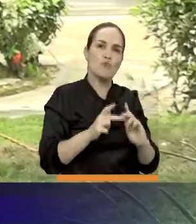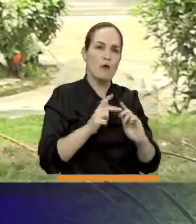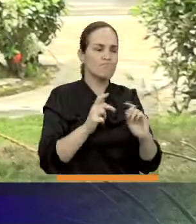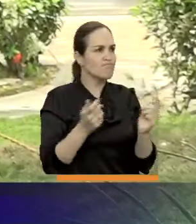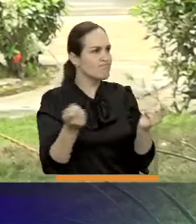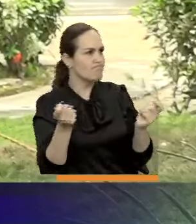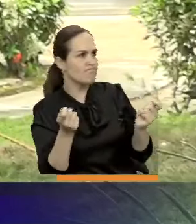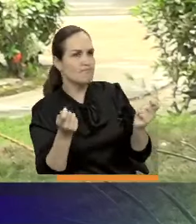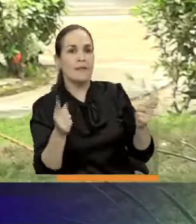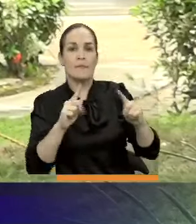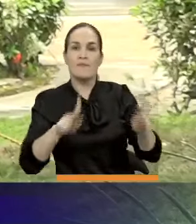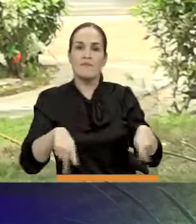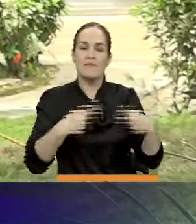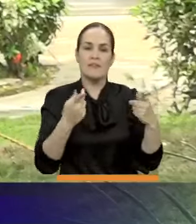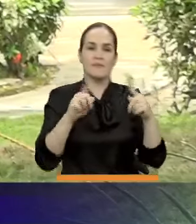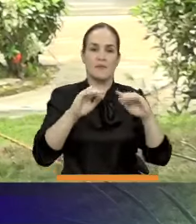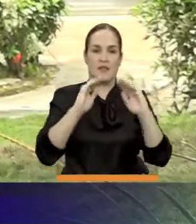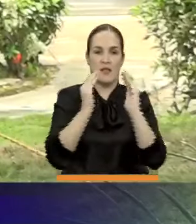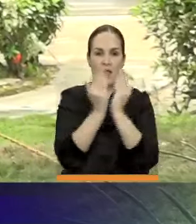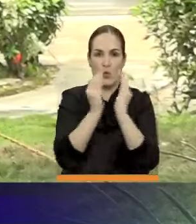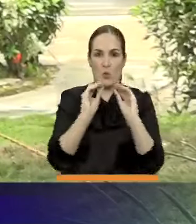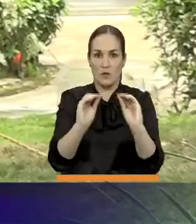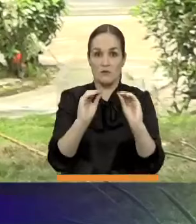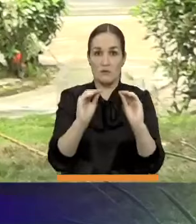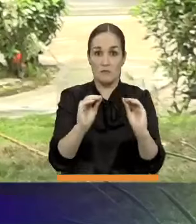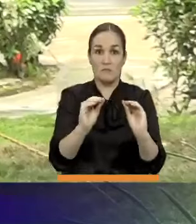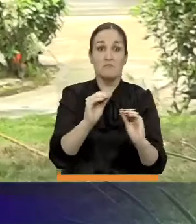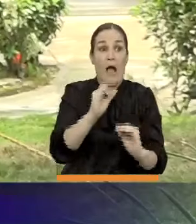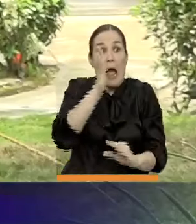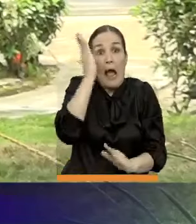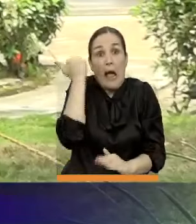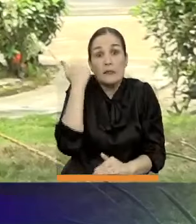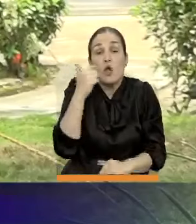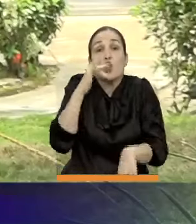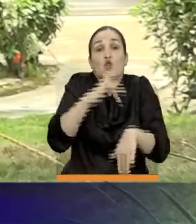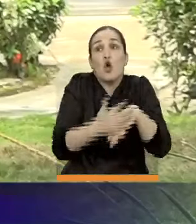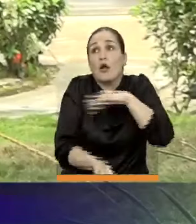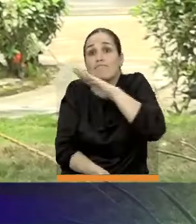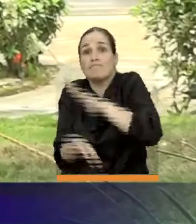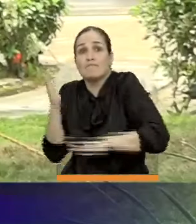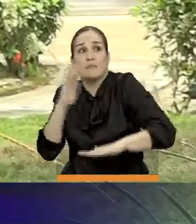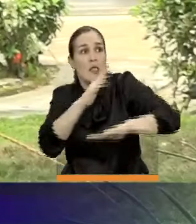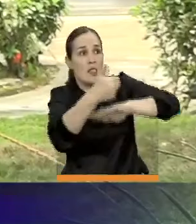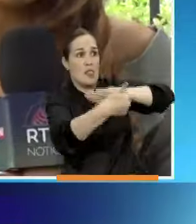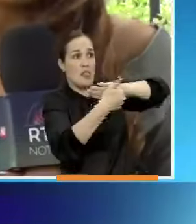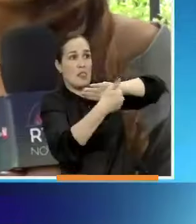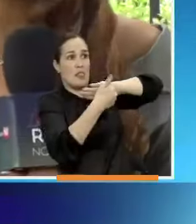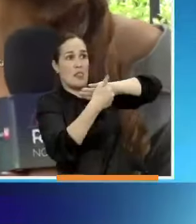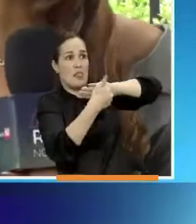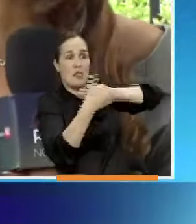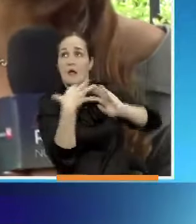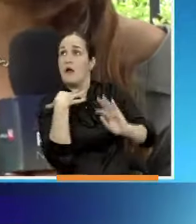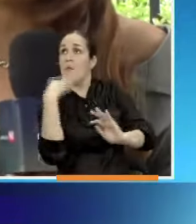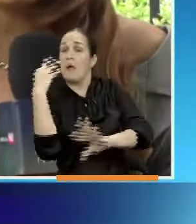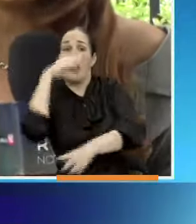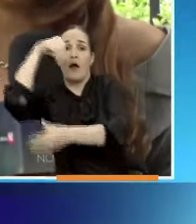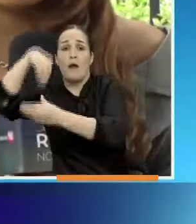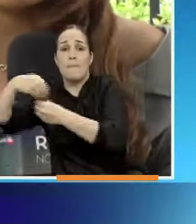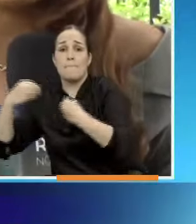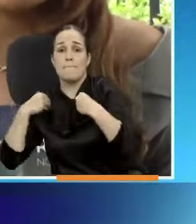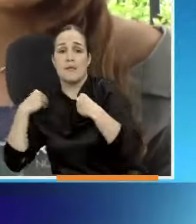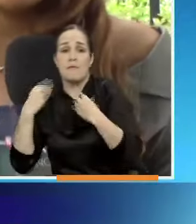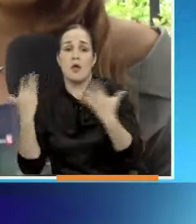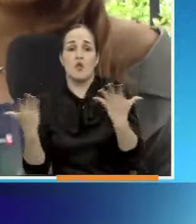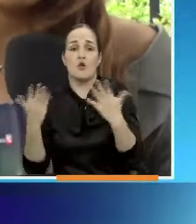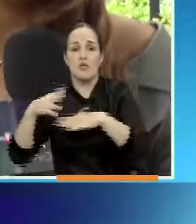defensa de la educación señala que a pesar de que tuvo que irse a otro país a a Suecia que fue el país que la cobijo allá tampoco